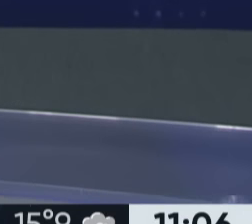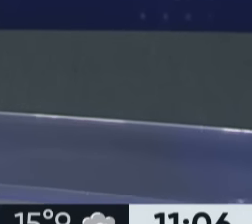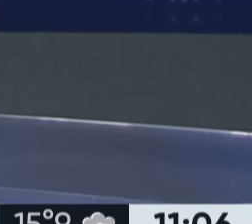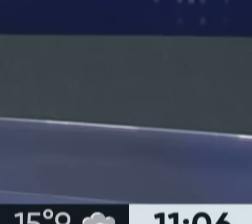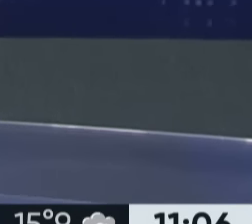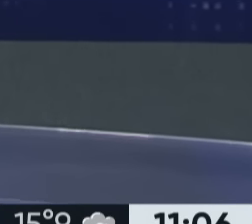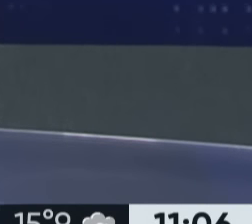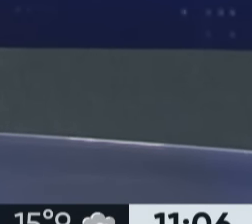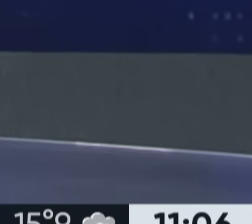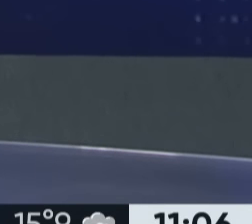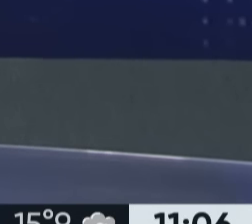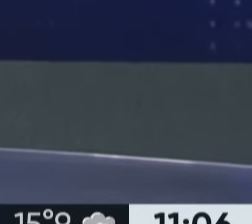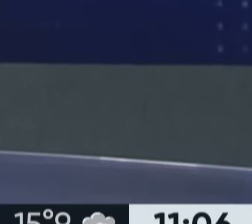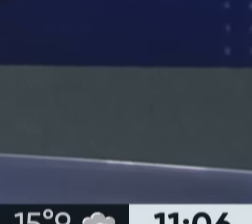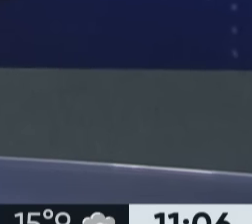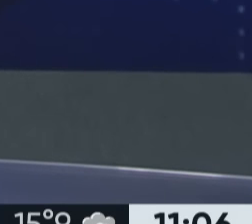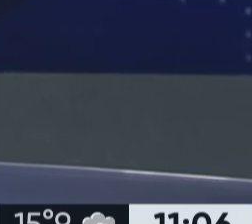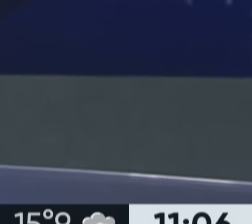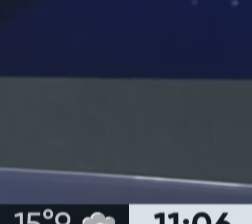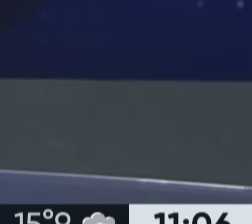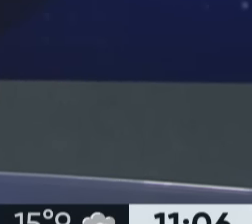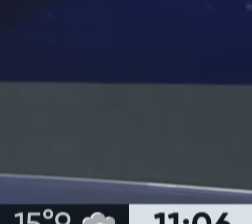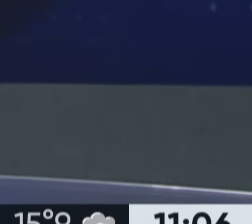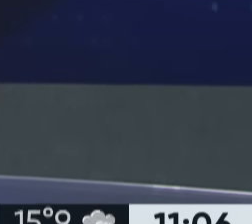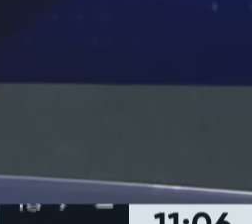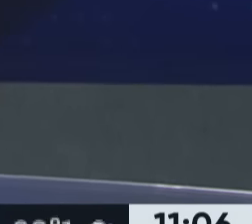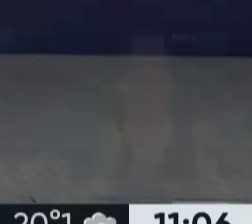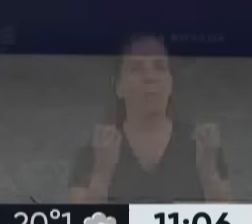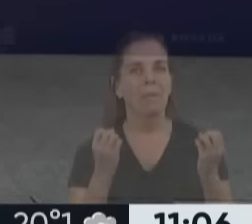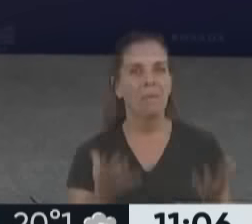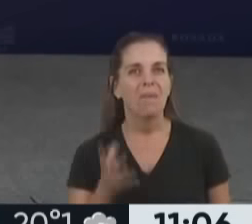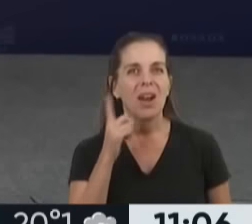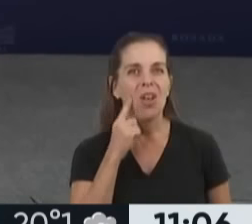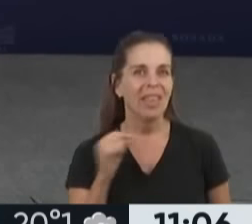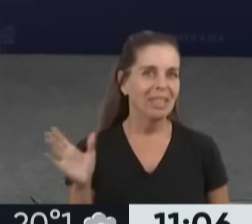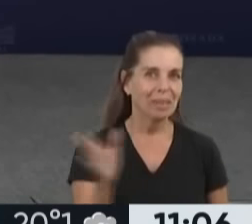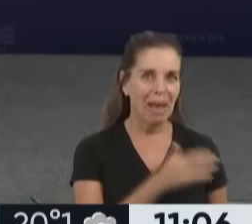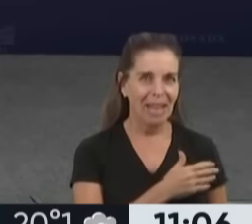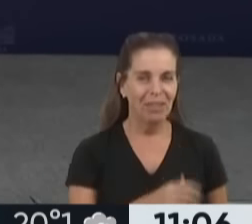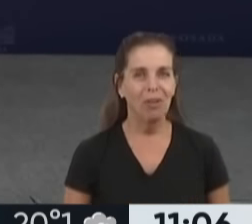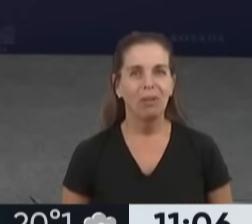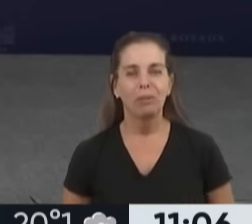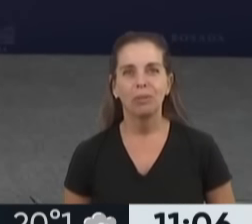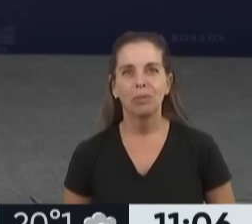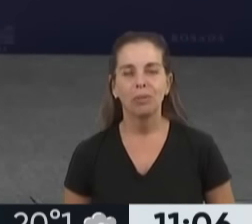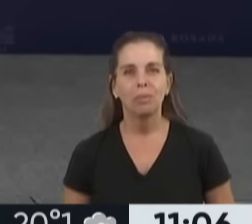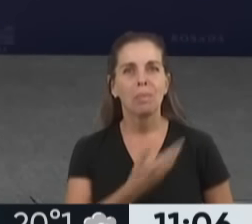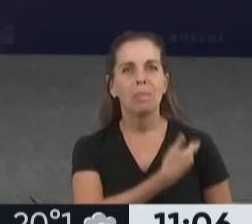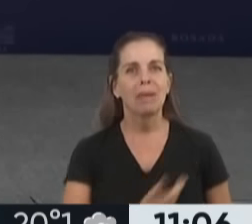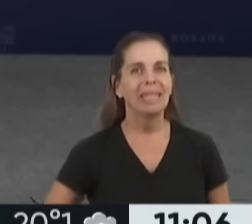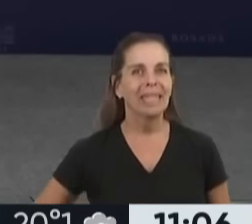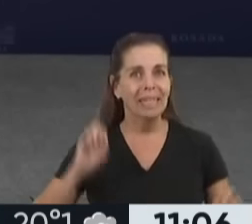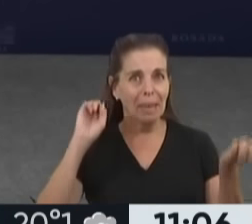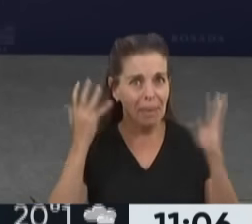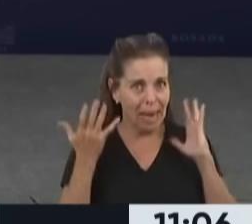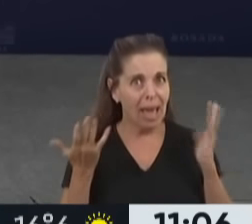muy bien estamos en vivo desde casa de gobierno está comenzando la conferencia de prensa del Vocero presidencial escuchamos presidente Miley fue